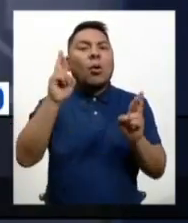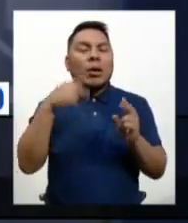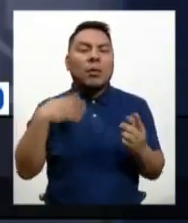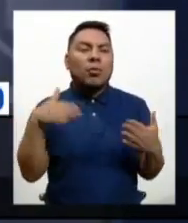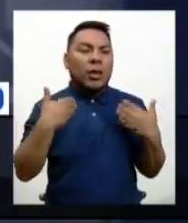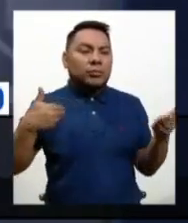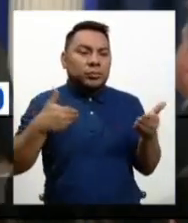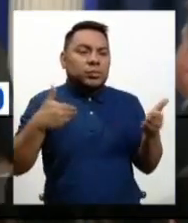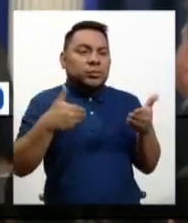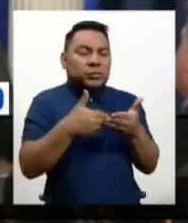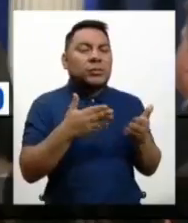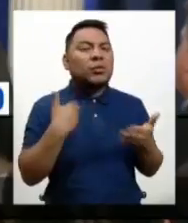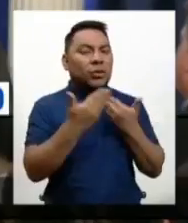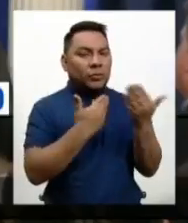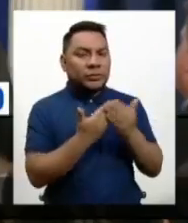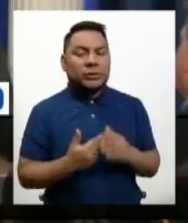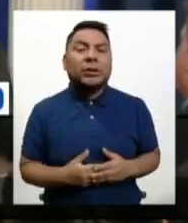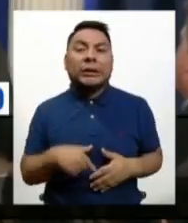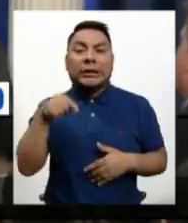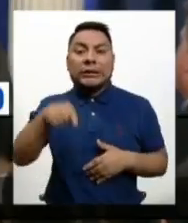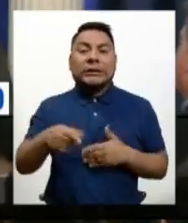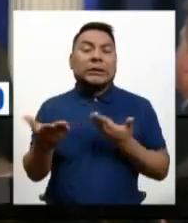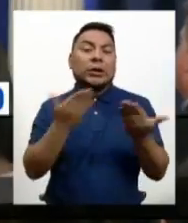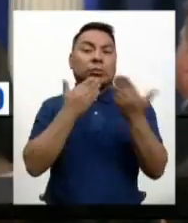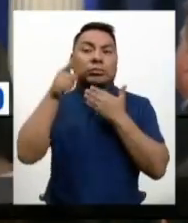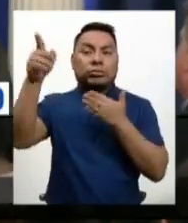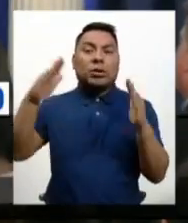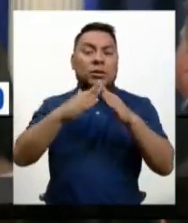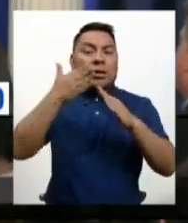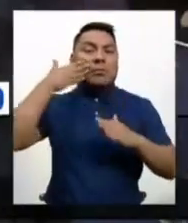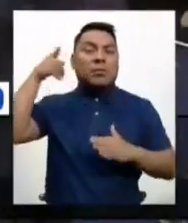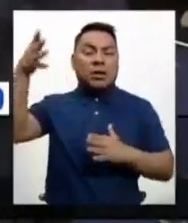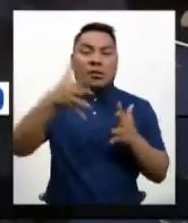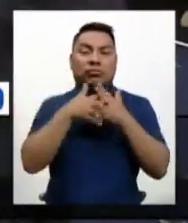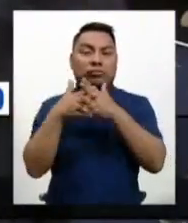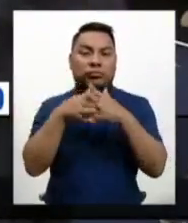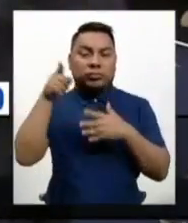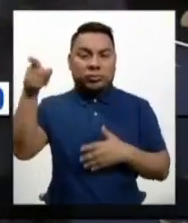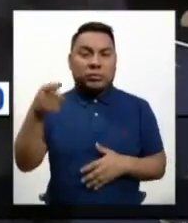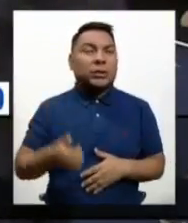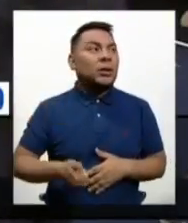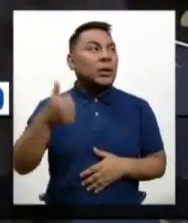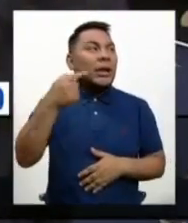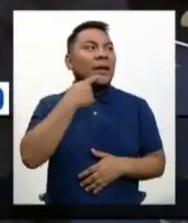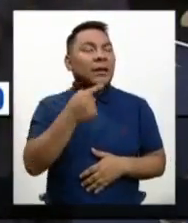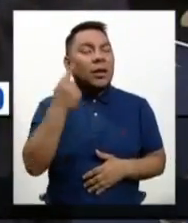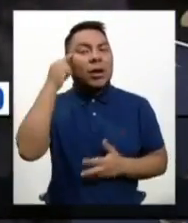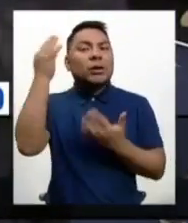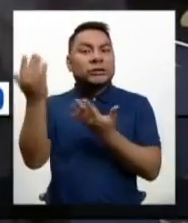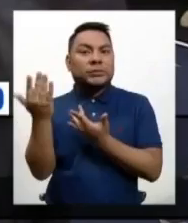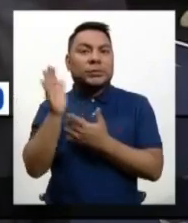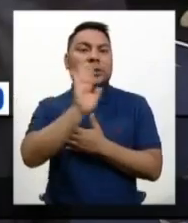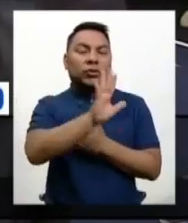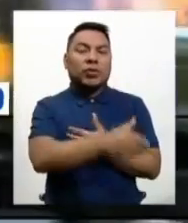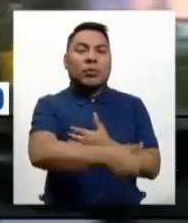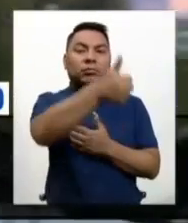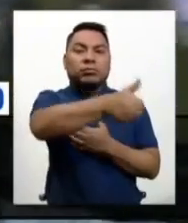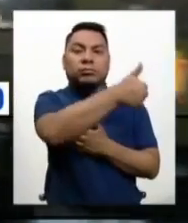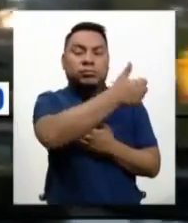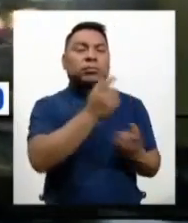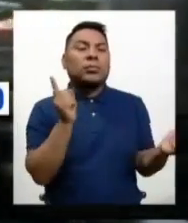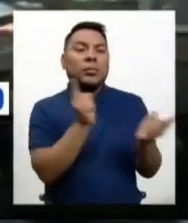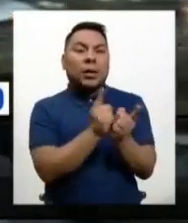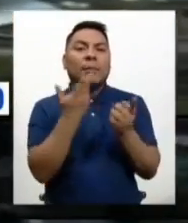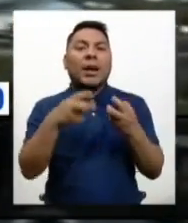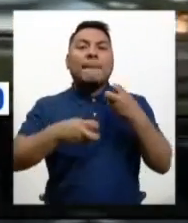esto. En esta conferencia desde la Casa Blanca, el canciller estadounidense remarcó que aún espera a la diplomacia para solucionar la crisis